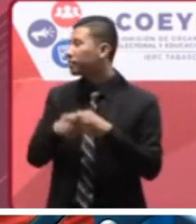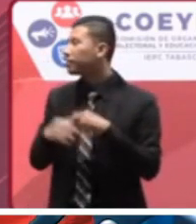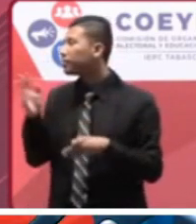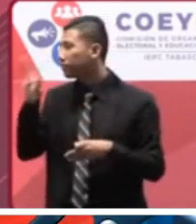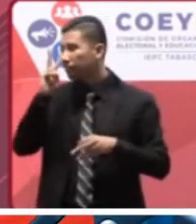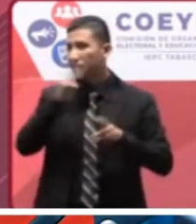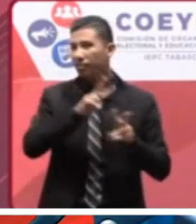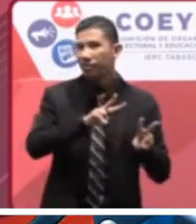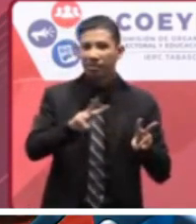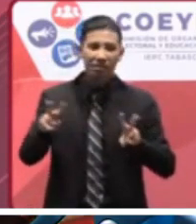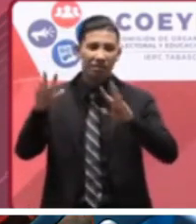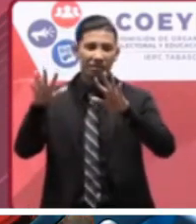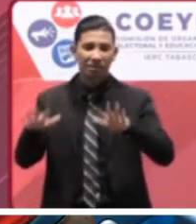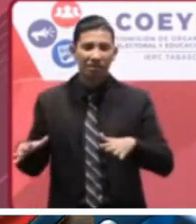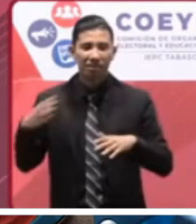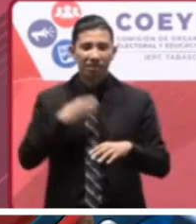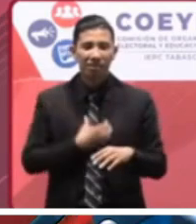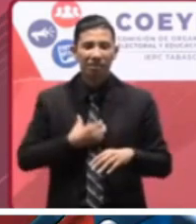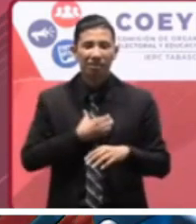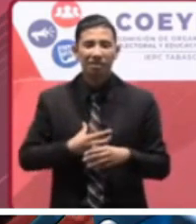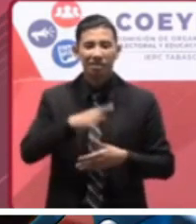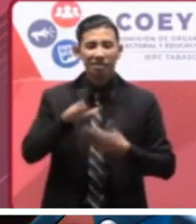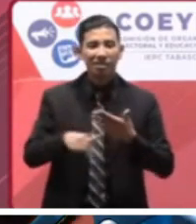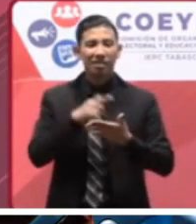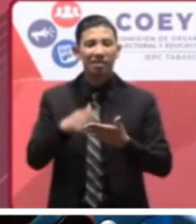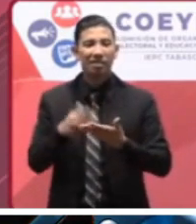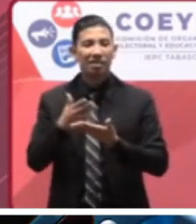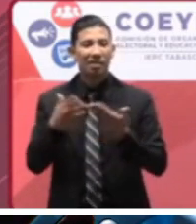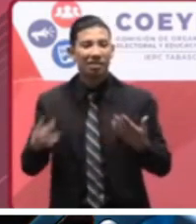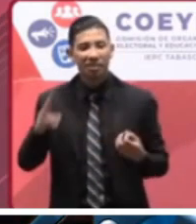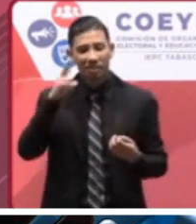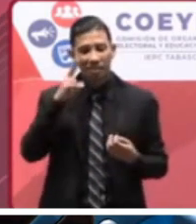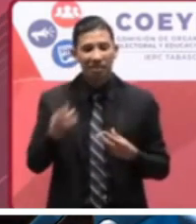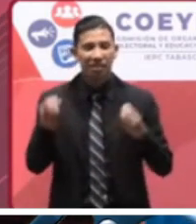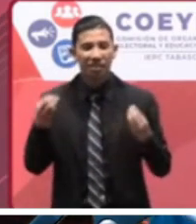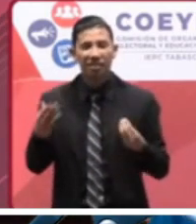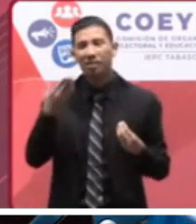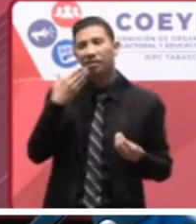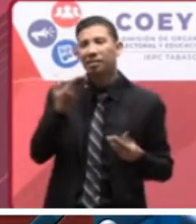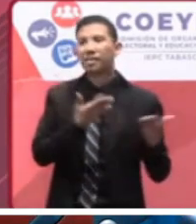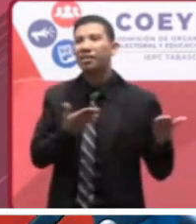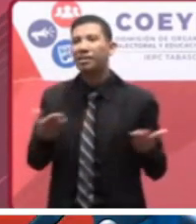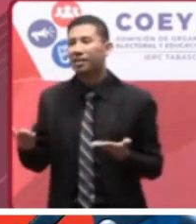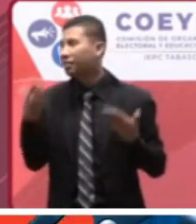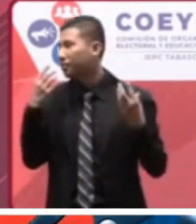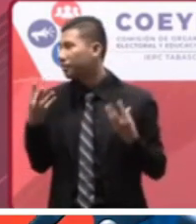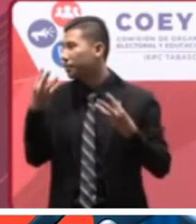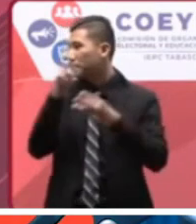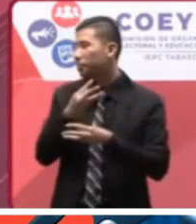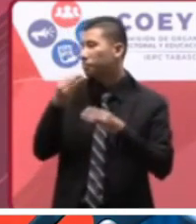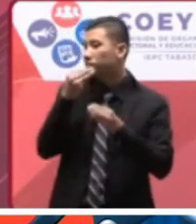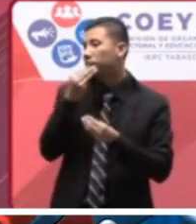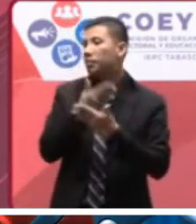dijo que estaba muy contento de estar en este lugar. Y mire que les hemos recibido una forma muy